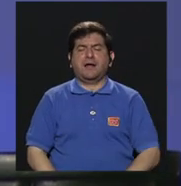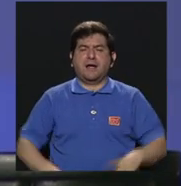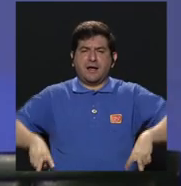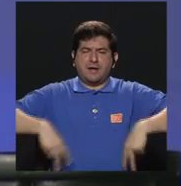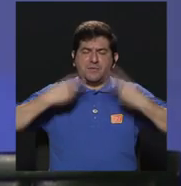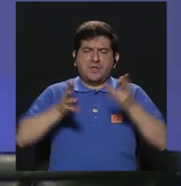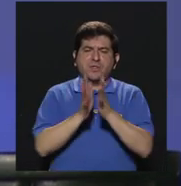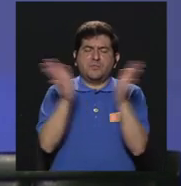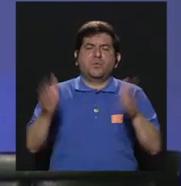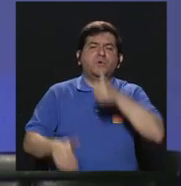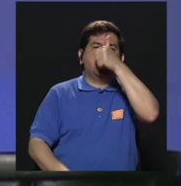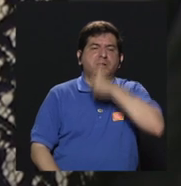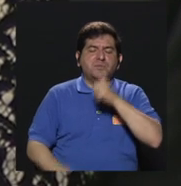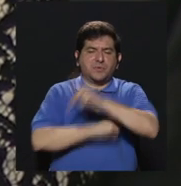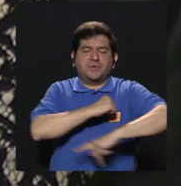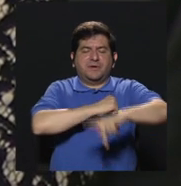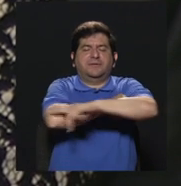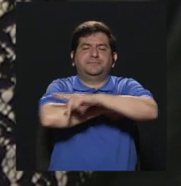pública y privada del país.